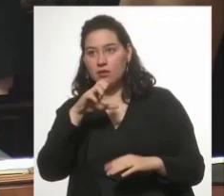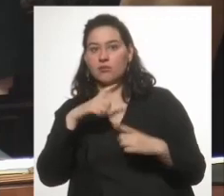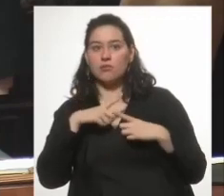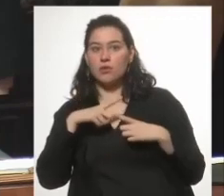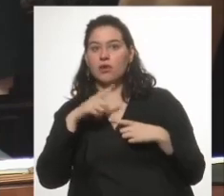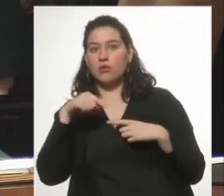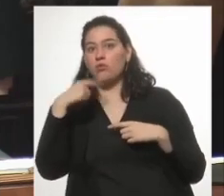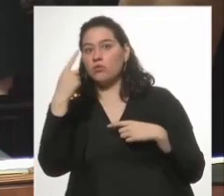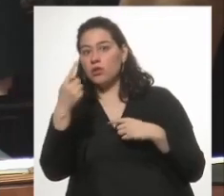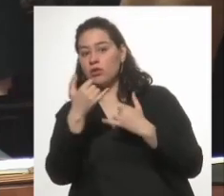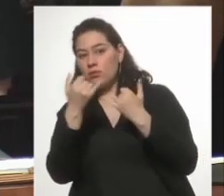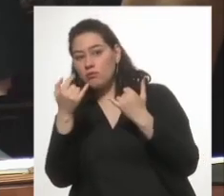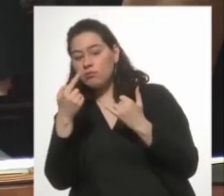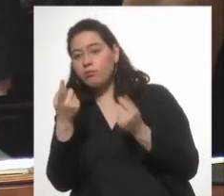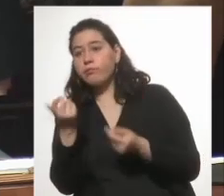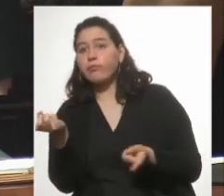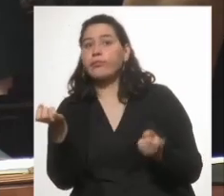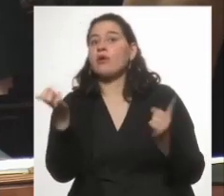el doctor Domenech,